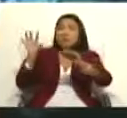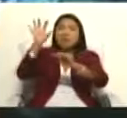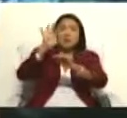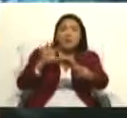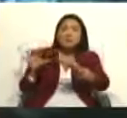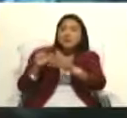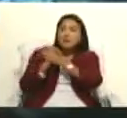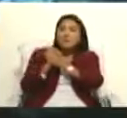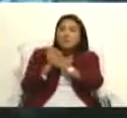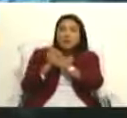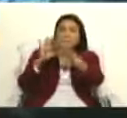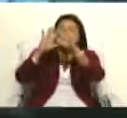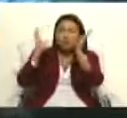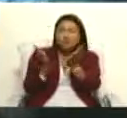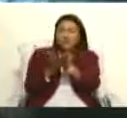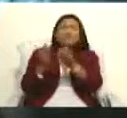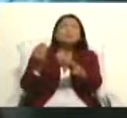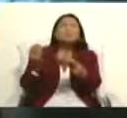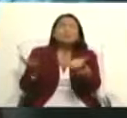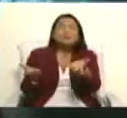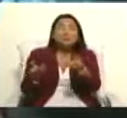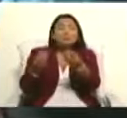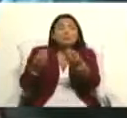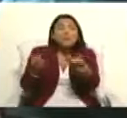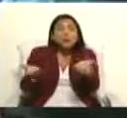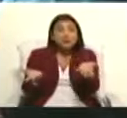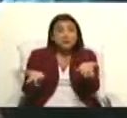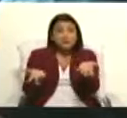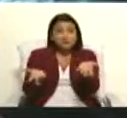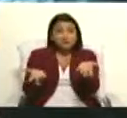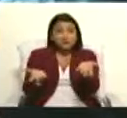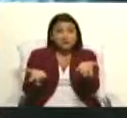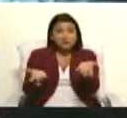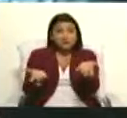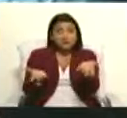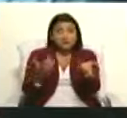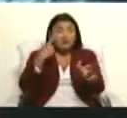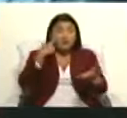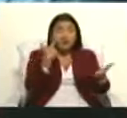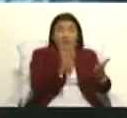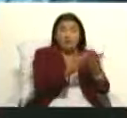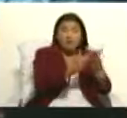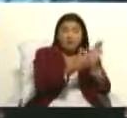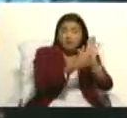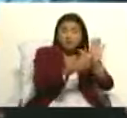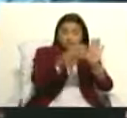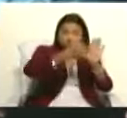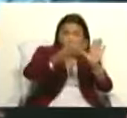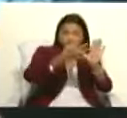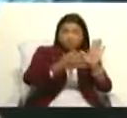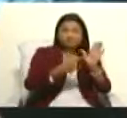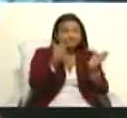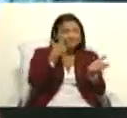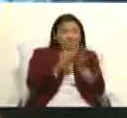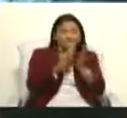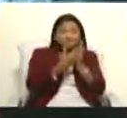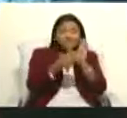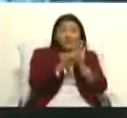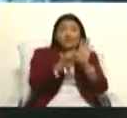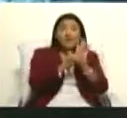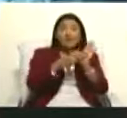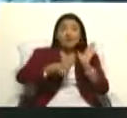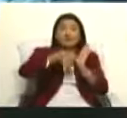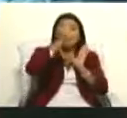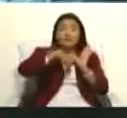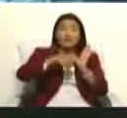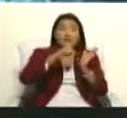mundo para qué están hablando con sus amigos del mundo cuando hay un documento real tangible firmado en